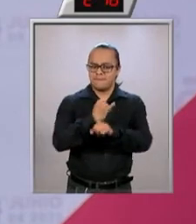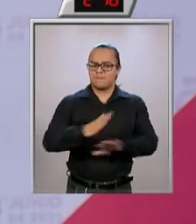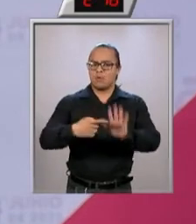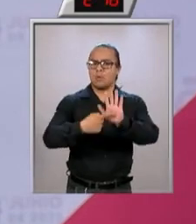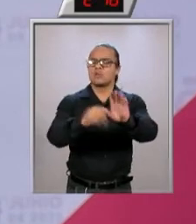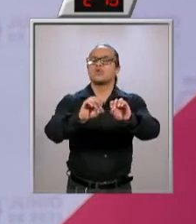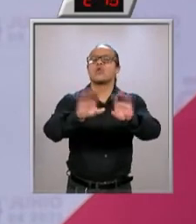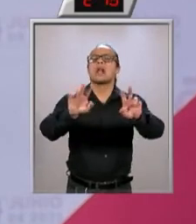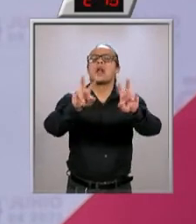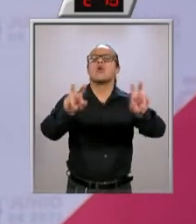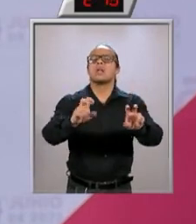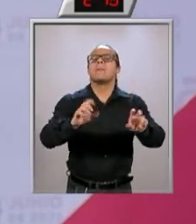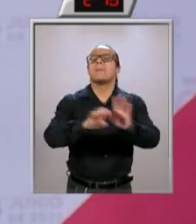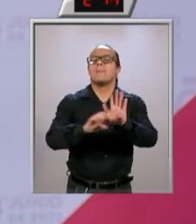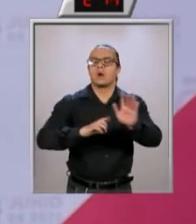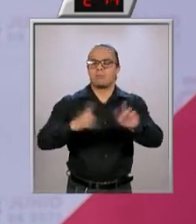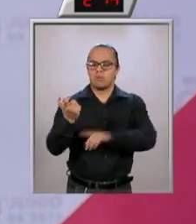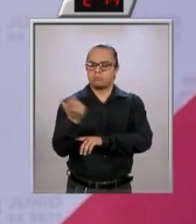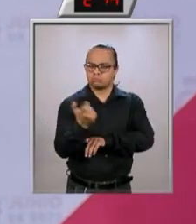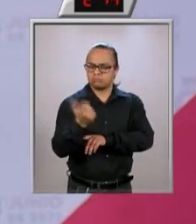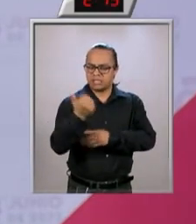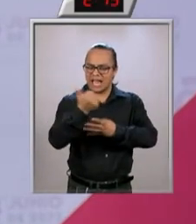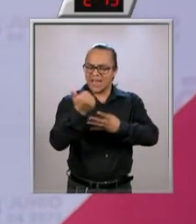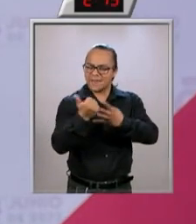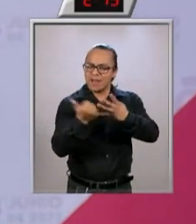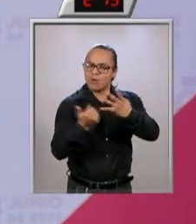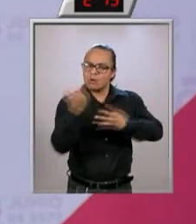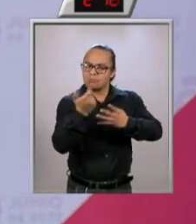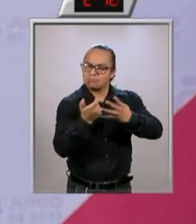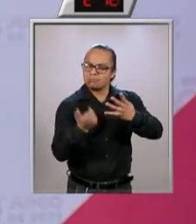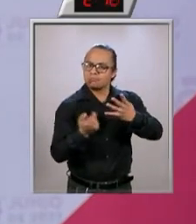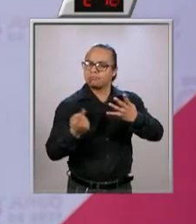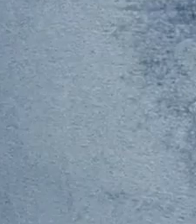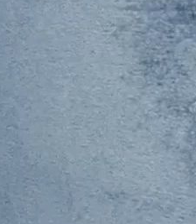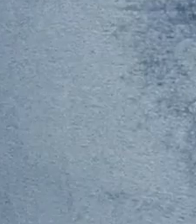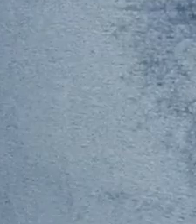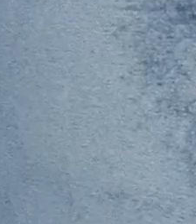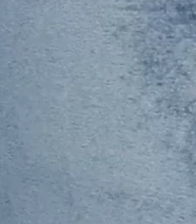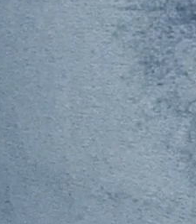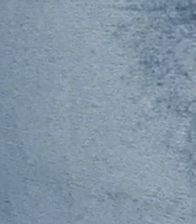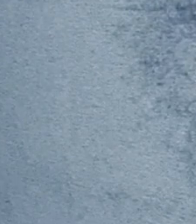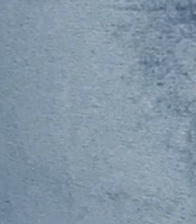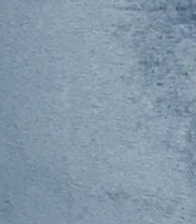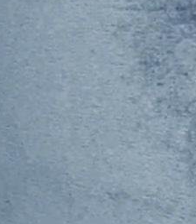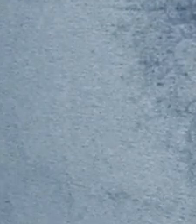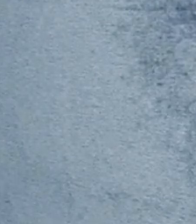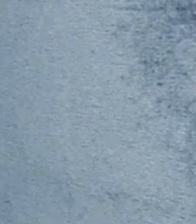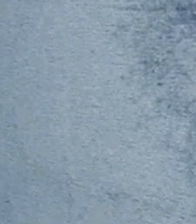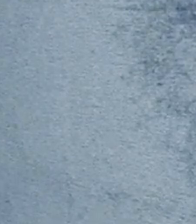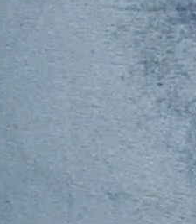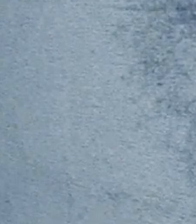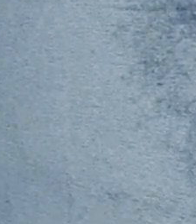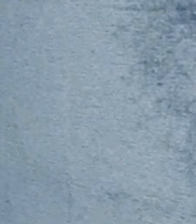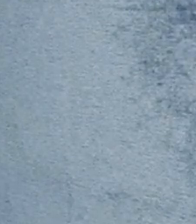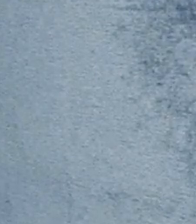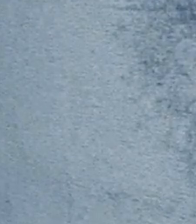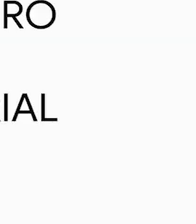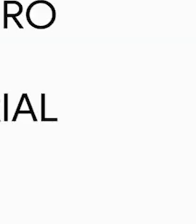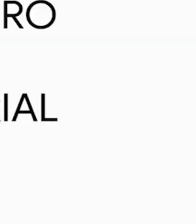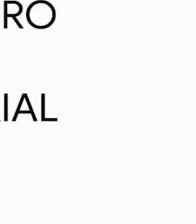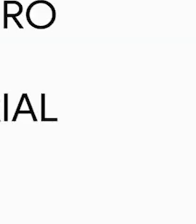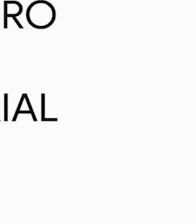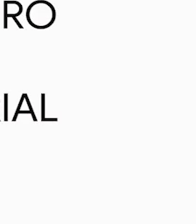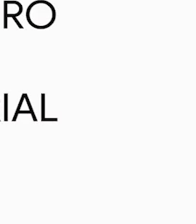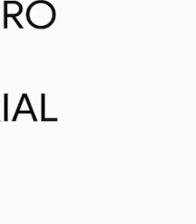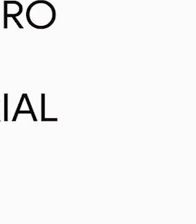de transparentar cada uno de los pesos del erario público durante el segundo tema violencia de género Alejandra